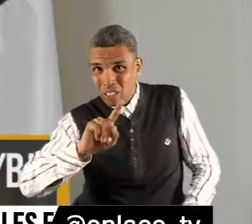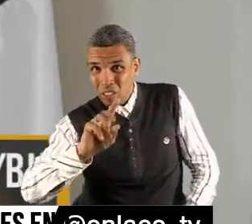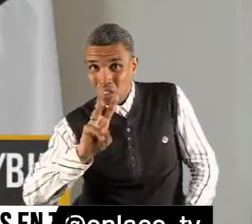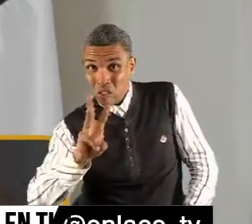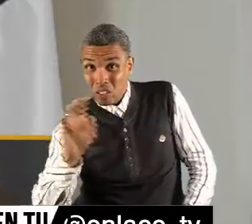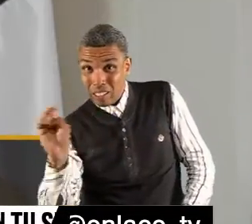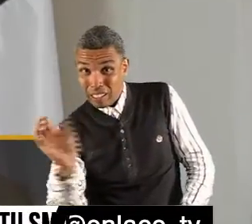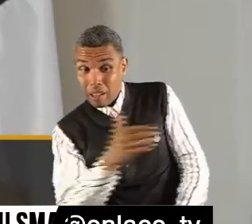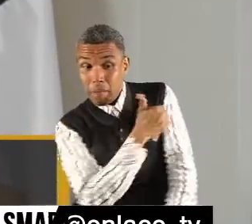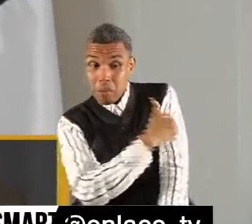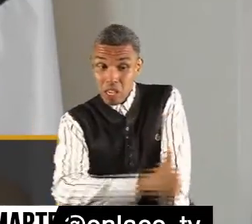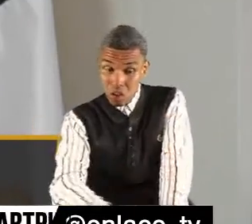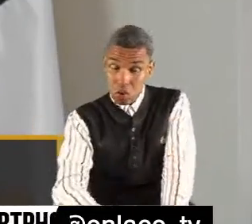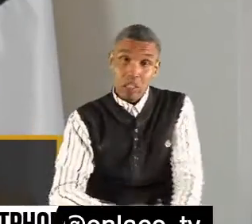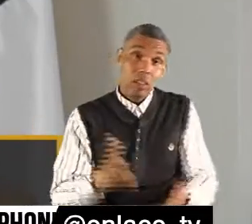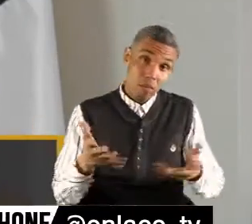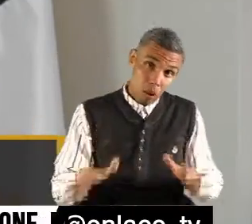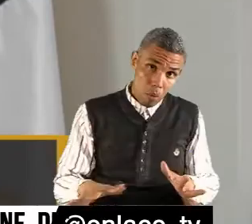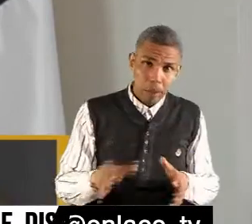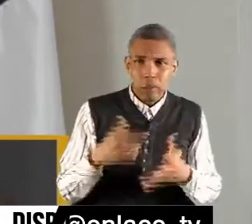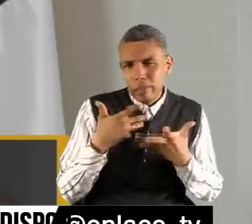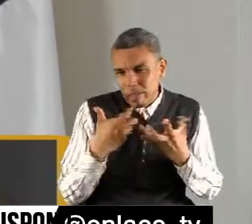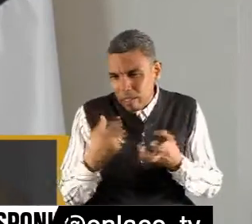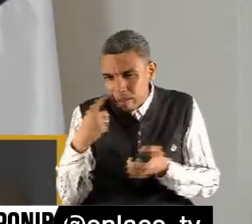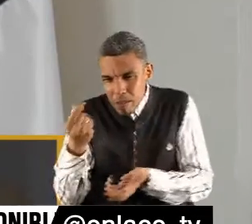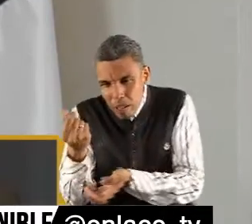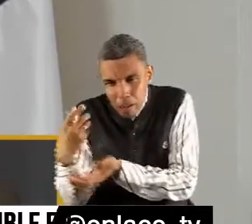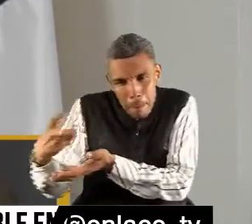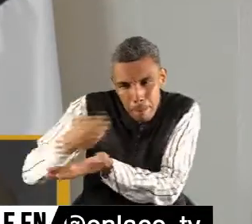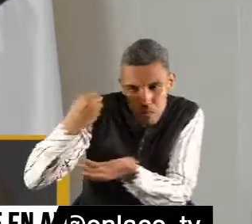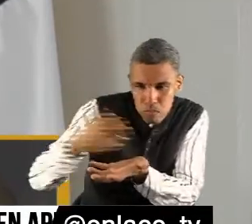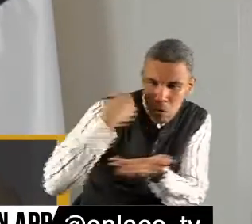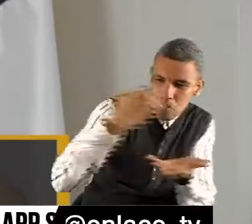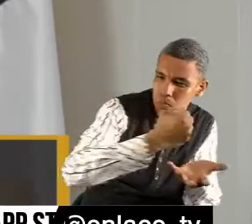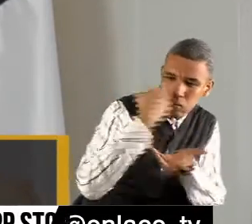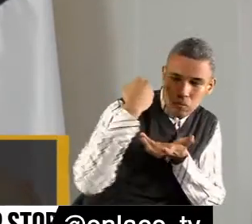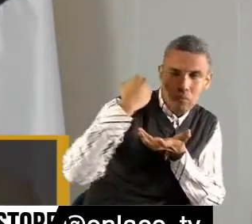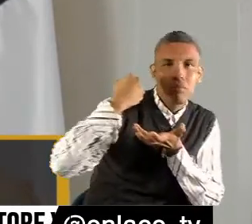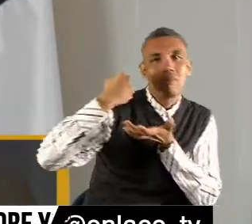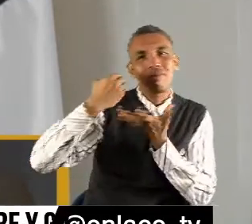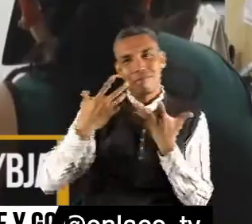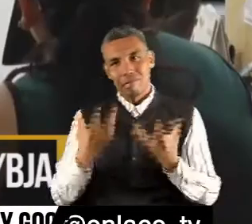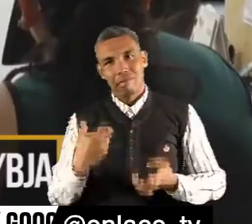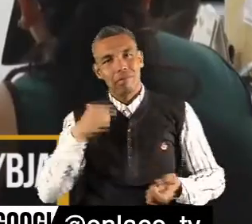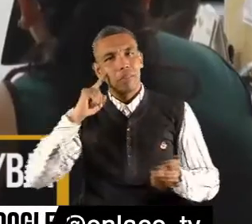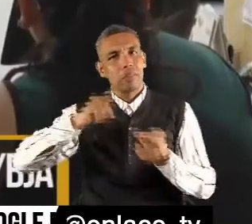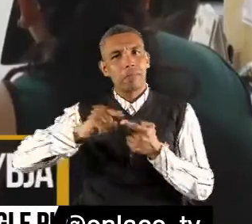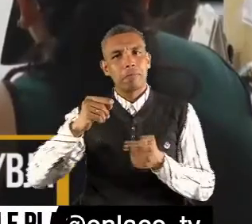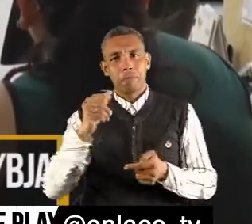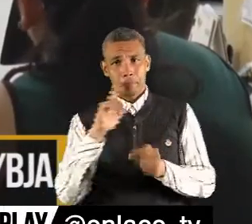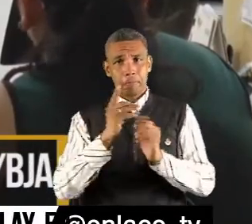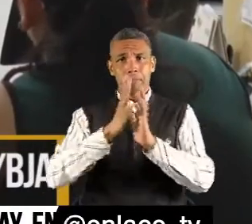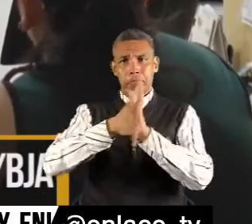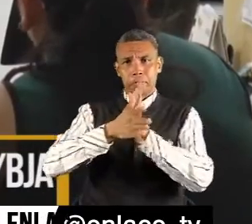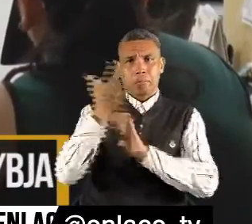El plan de cobro consiste que en lo que fue del 11 al 15 de abril se